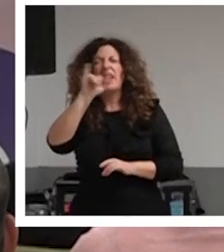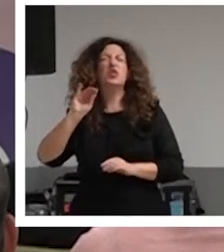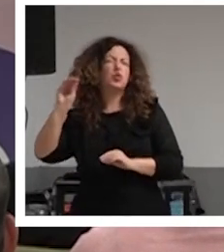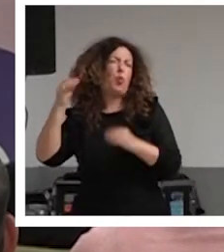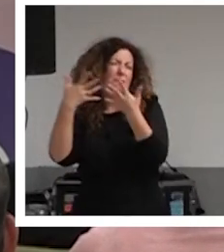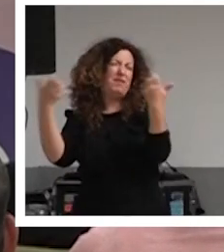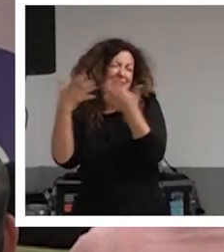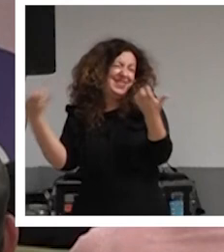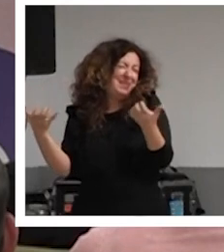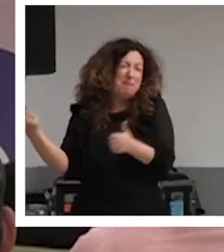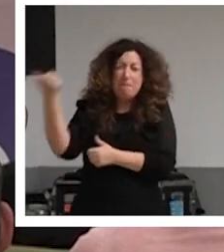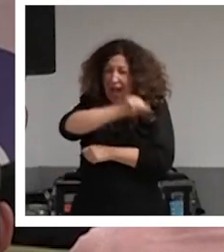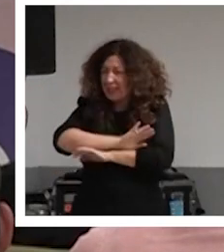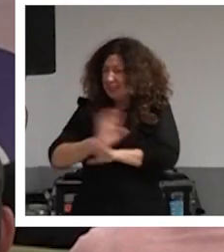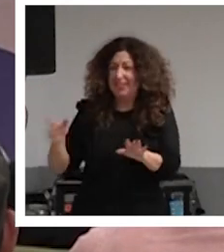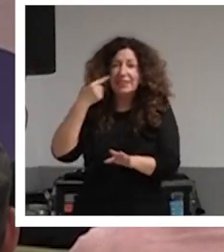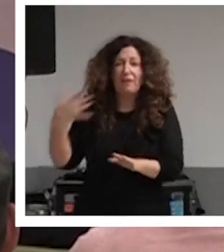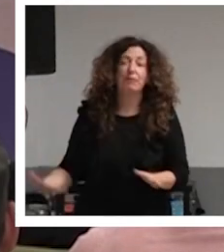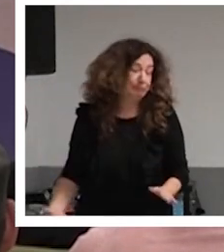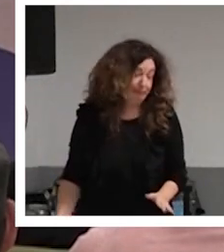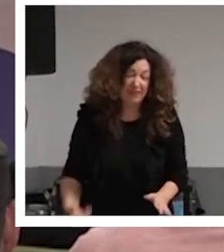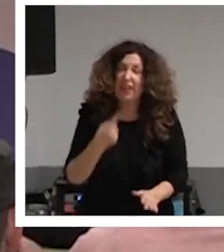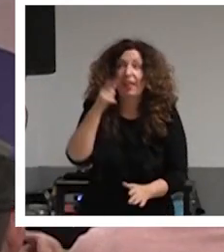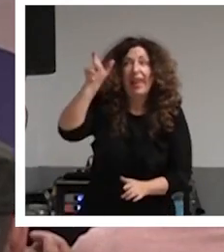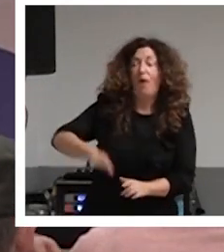machistas y porque era bueno no